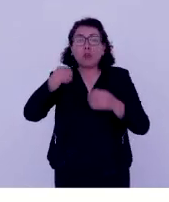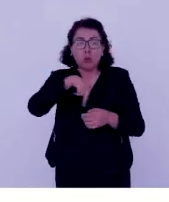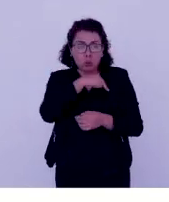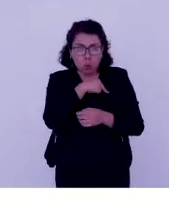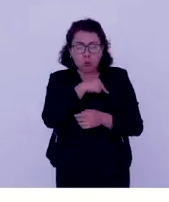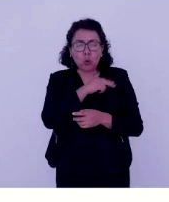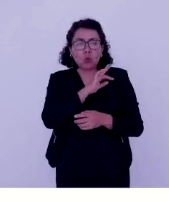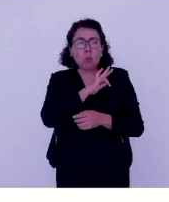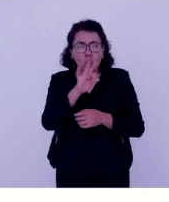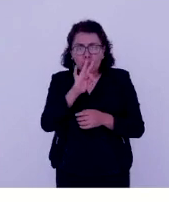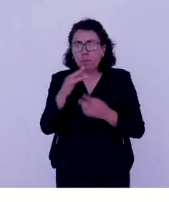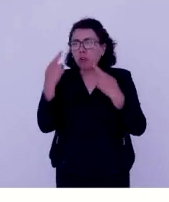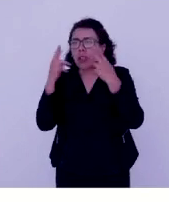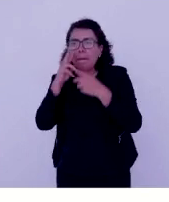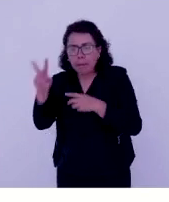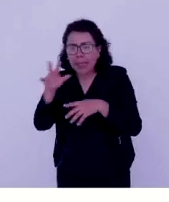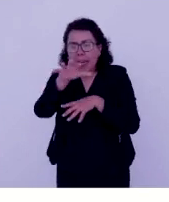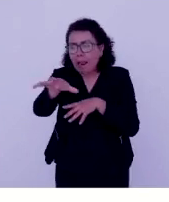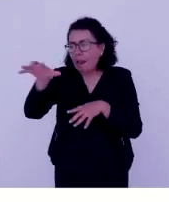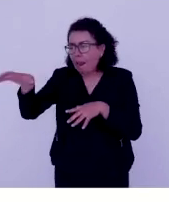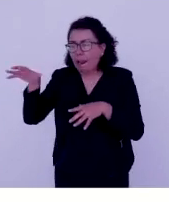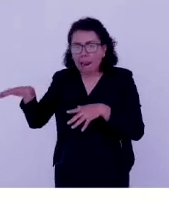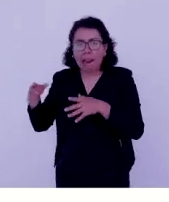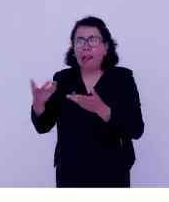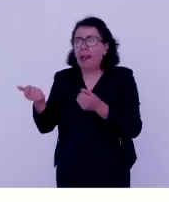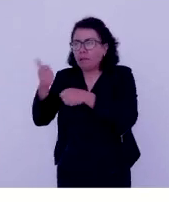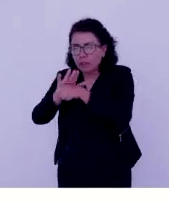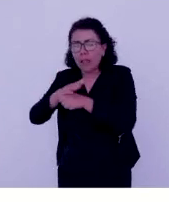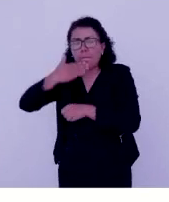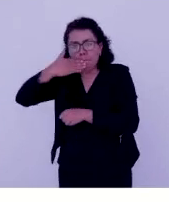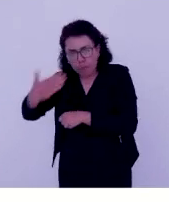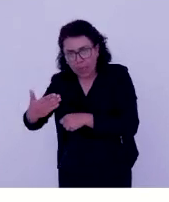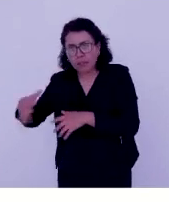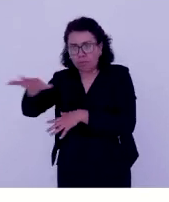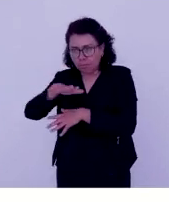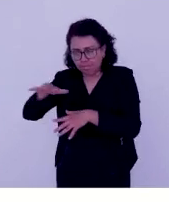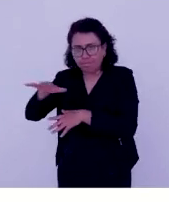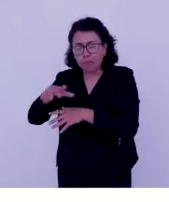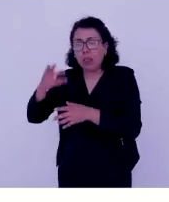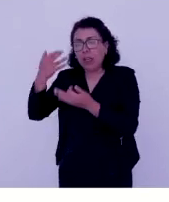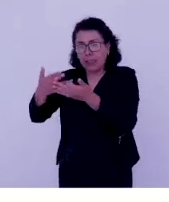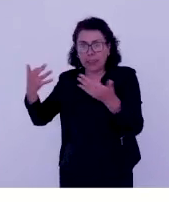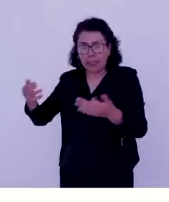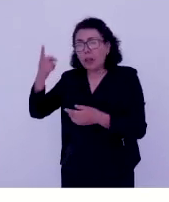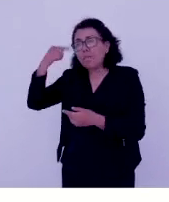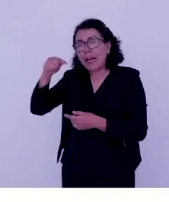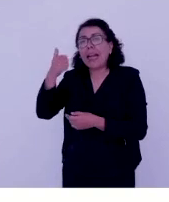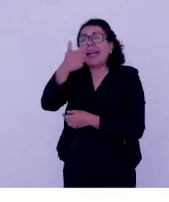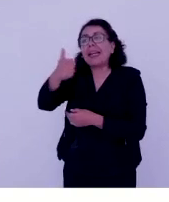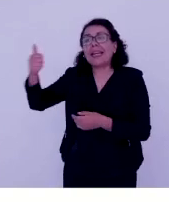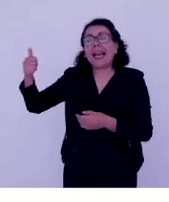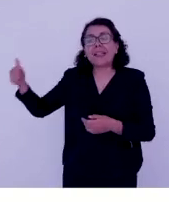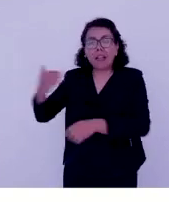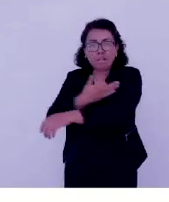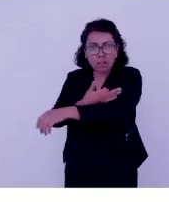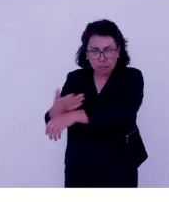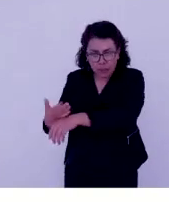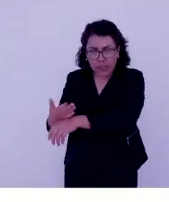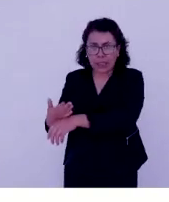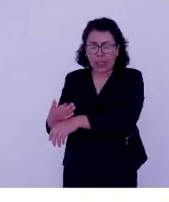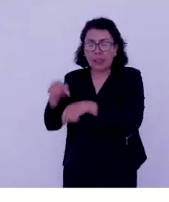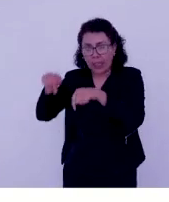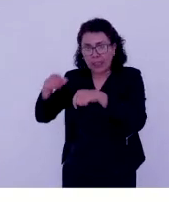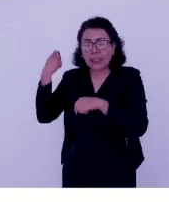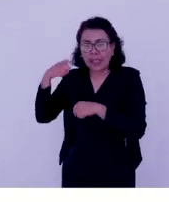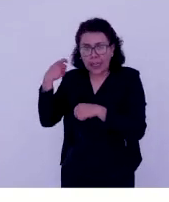oficina de regularización de predios ante el incremento de peticiones y con ello colaborar a que cada vez más familias queretanas